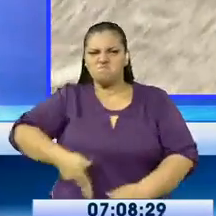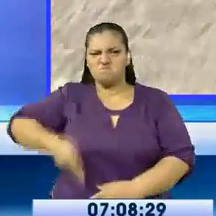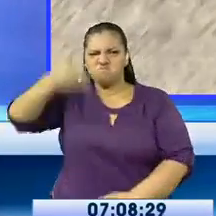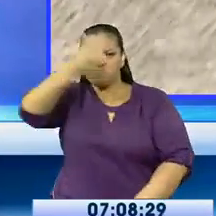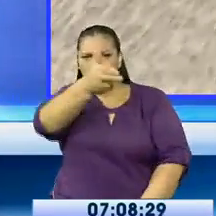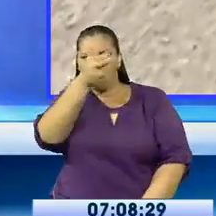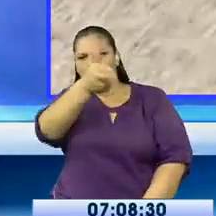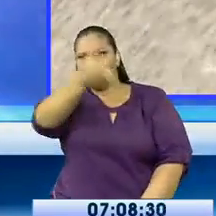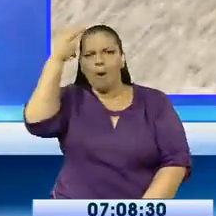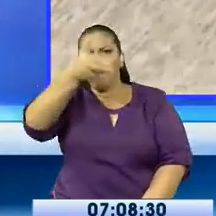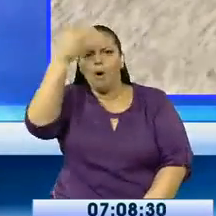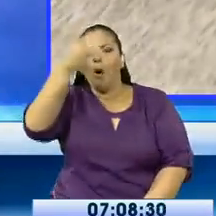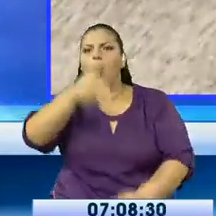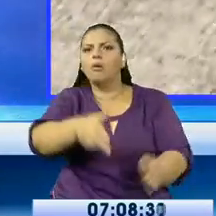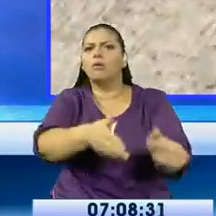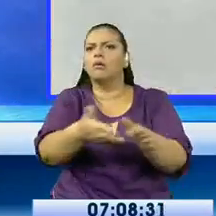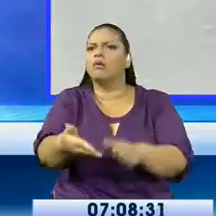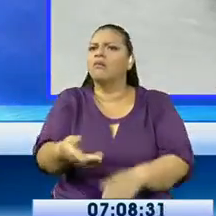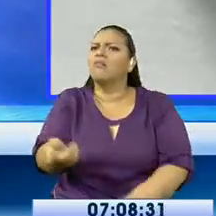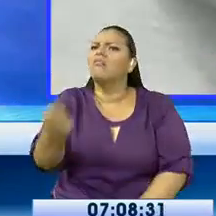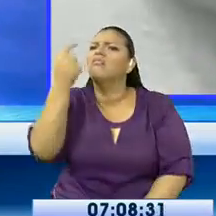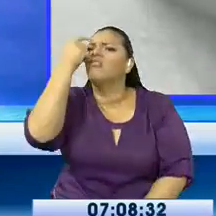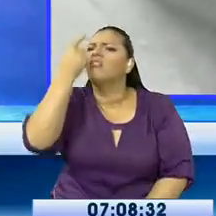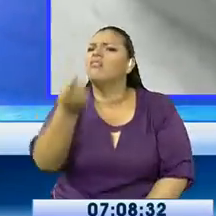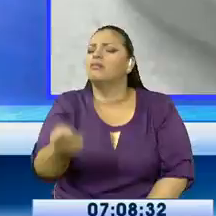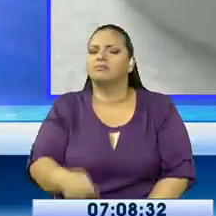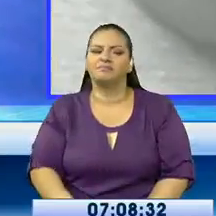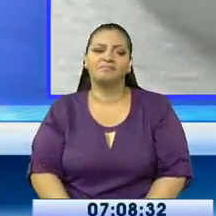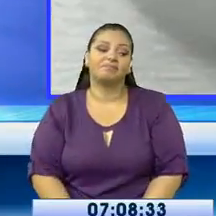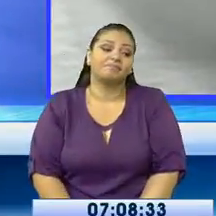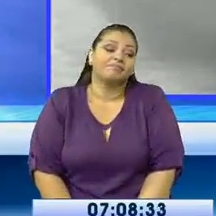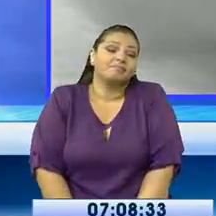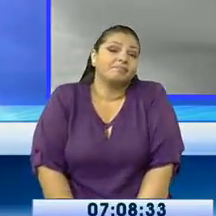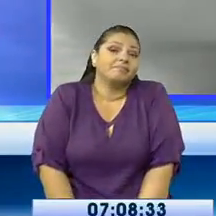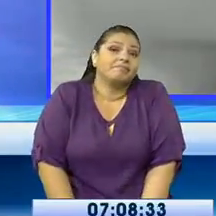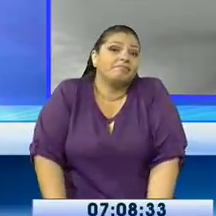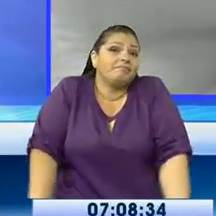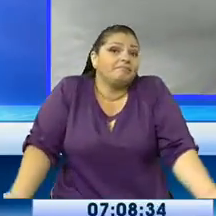se está pervirtiendo y pudriendo en ese sentido. Y